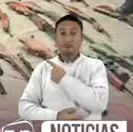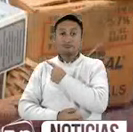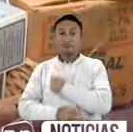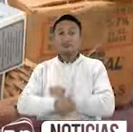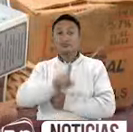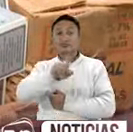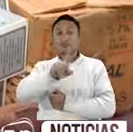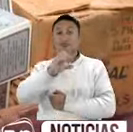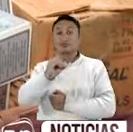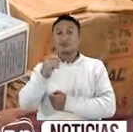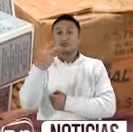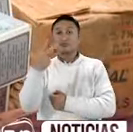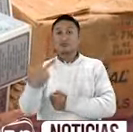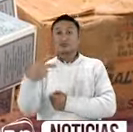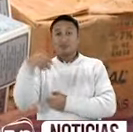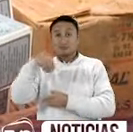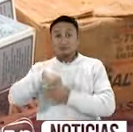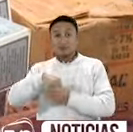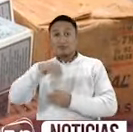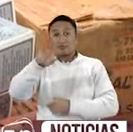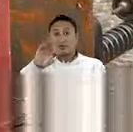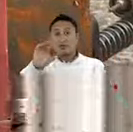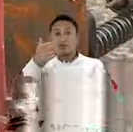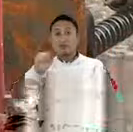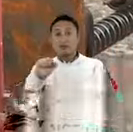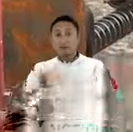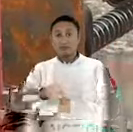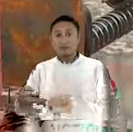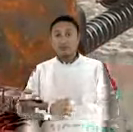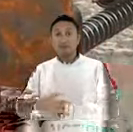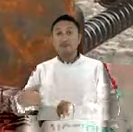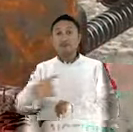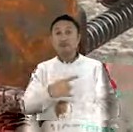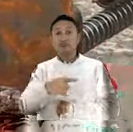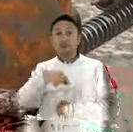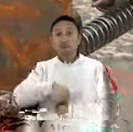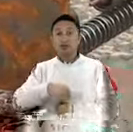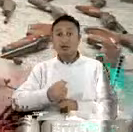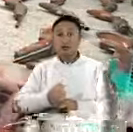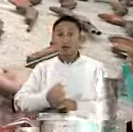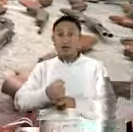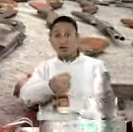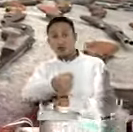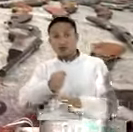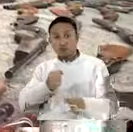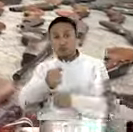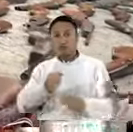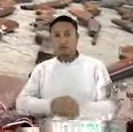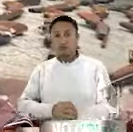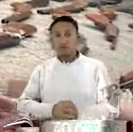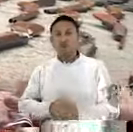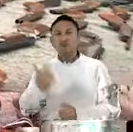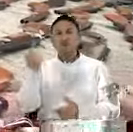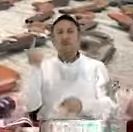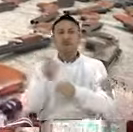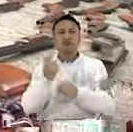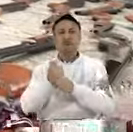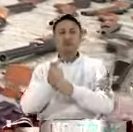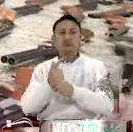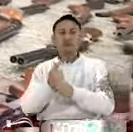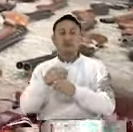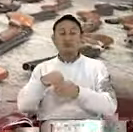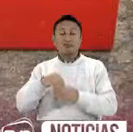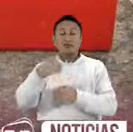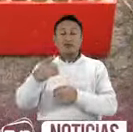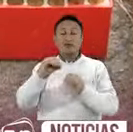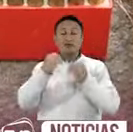103, encontraron cartuchos y hasta instrumentos de prensa para recargar las municiones. Se presume que el armamento iba a ser comercializado a